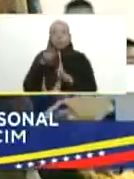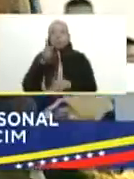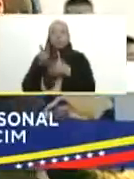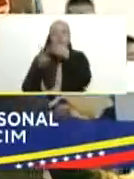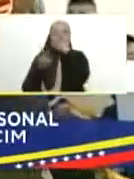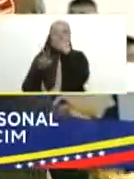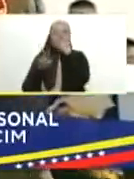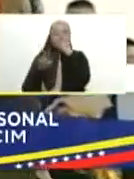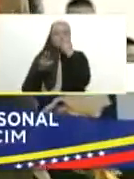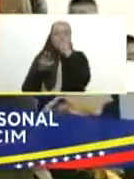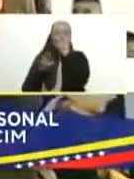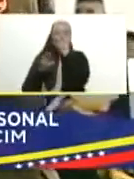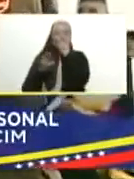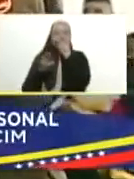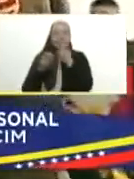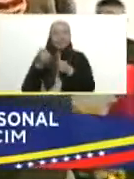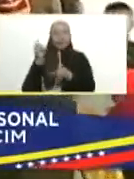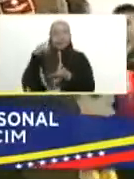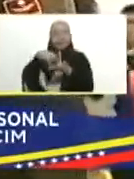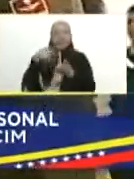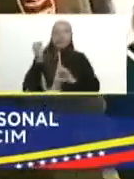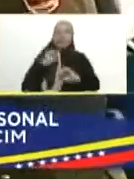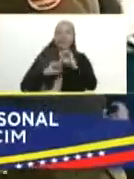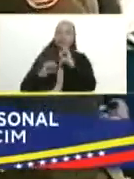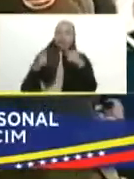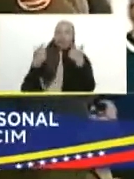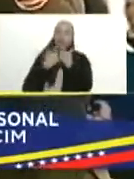de la Batalla de Carabobo.